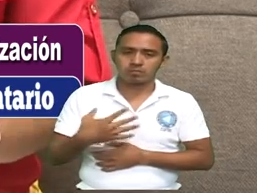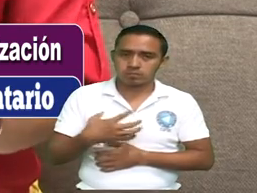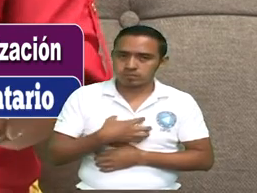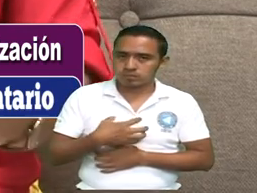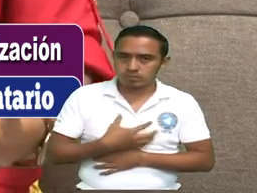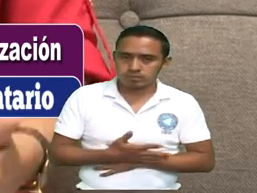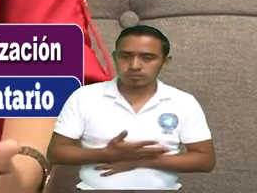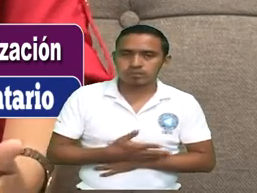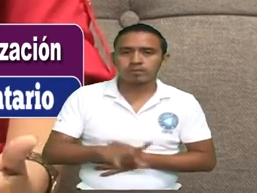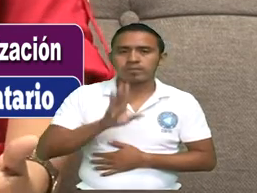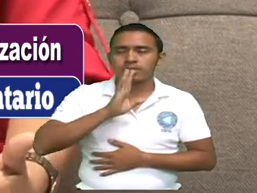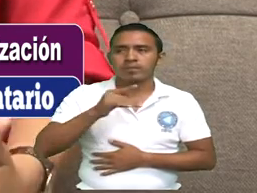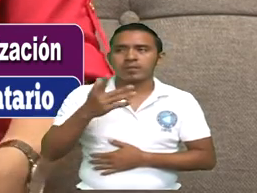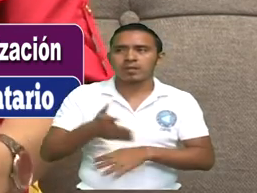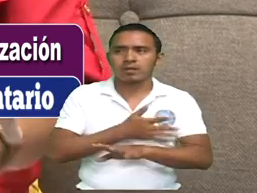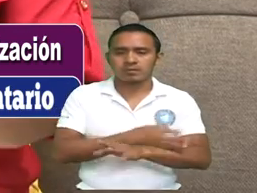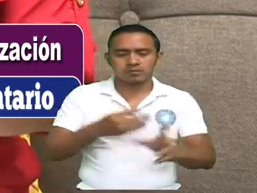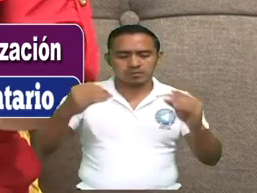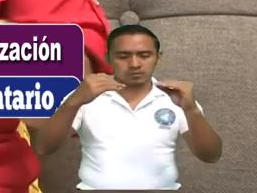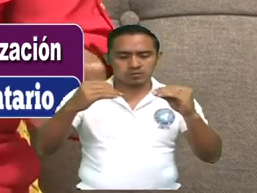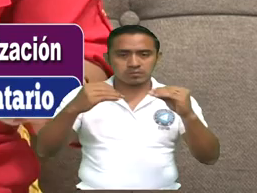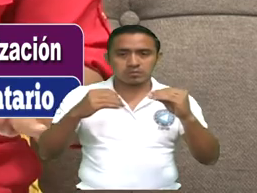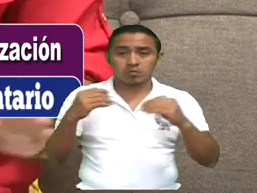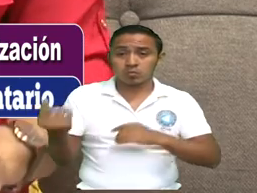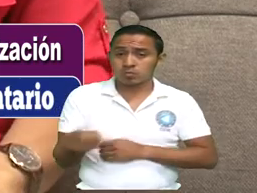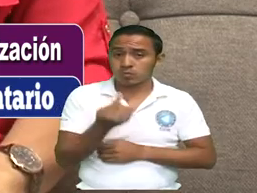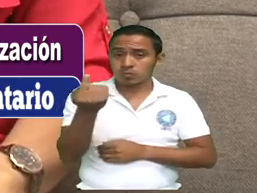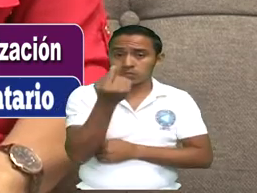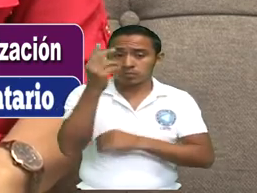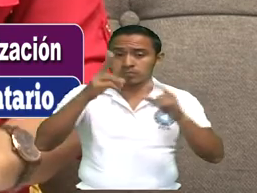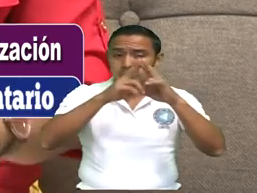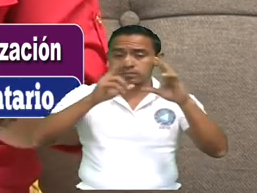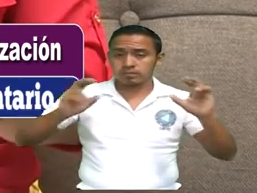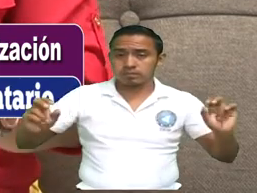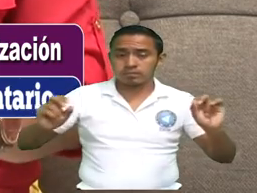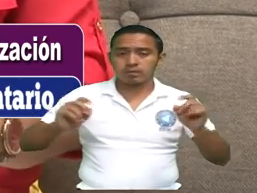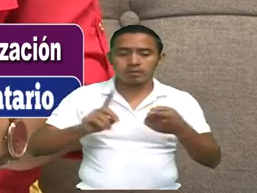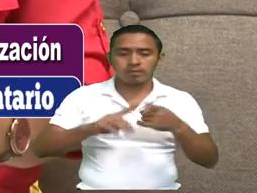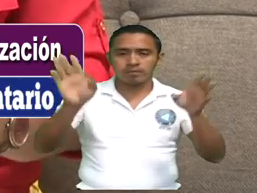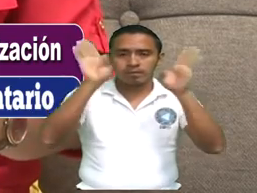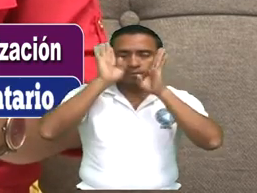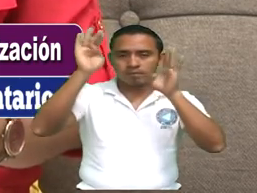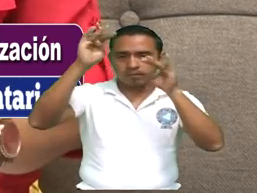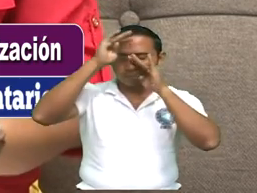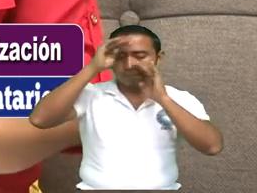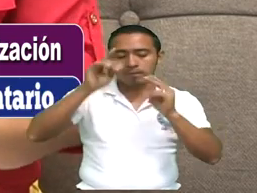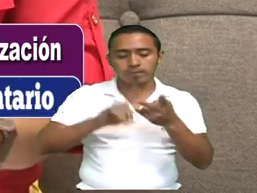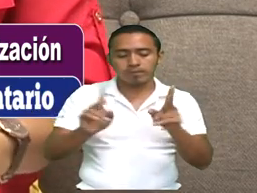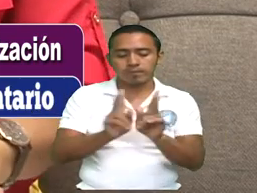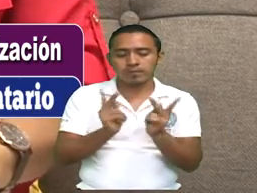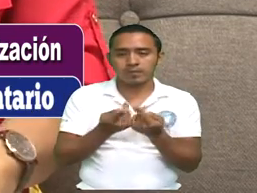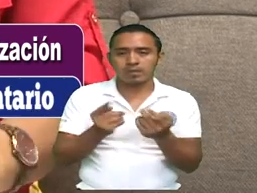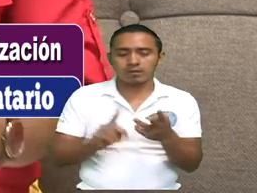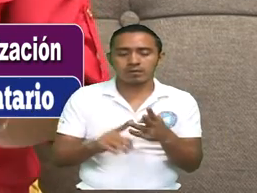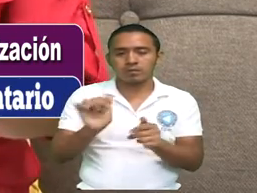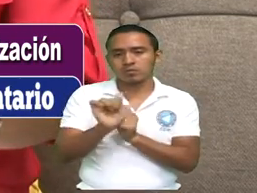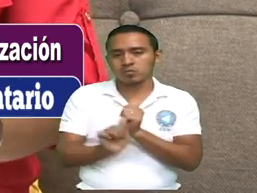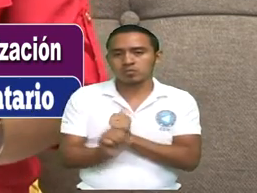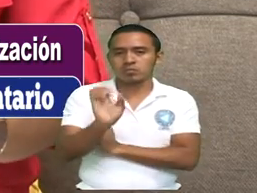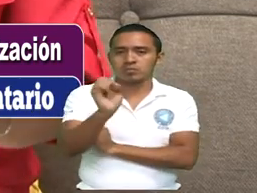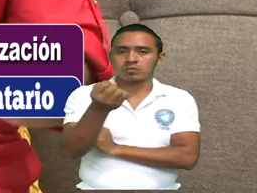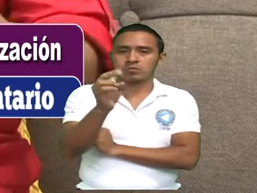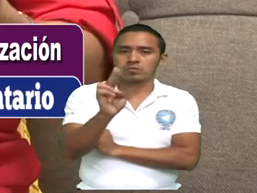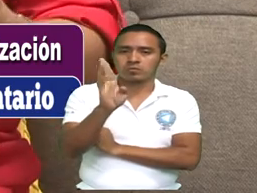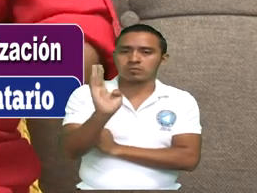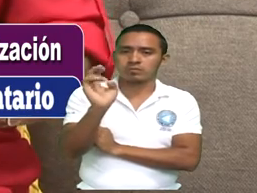Fíjense que cuando decías vos la educación es única en Nicaragua, privada, pública, subvencionada, es